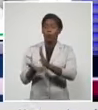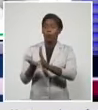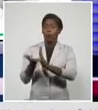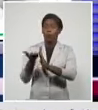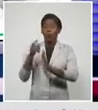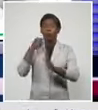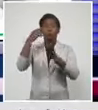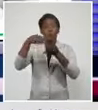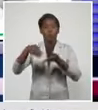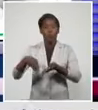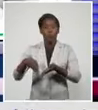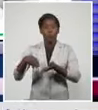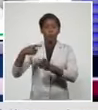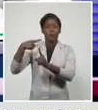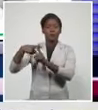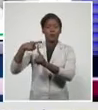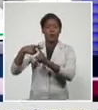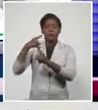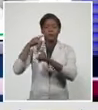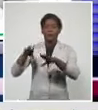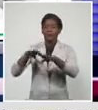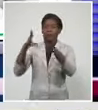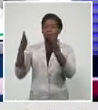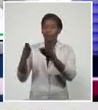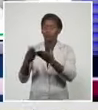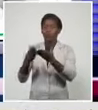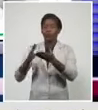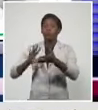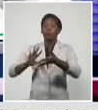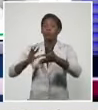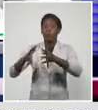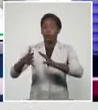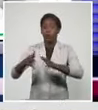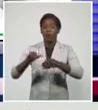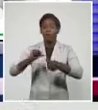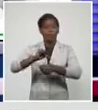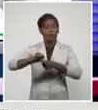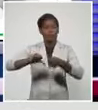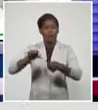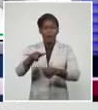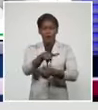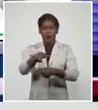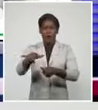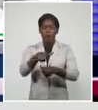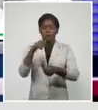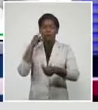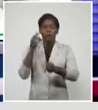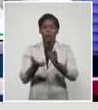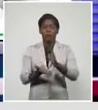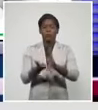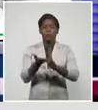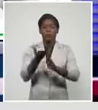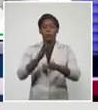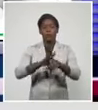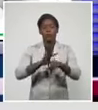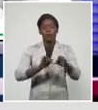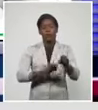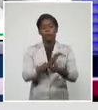mortalidad en nuestro planeta. El área del Caribe también con un alto nivel de